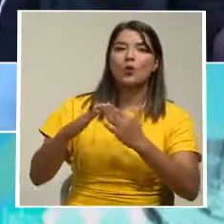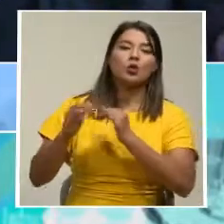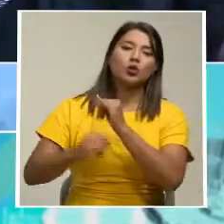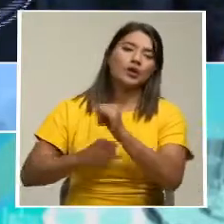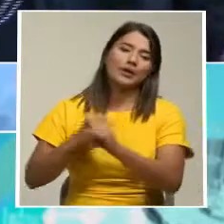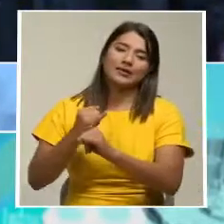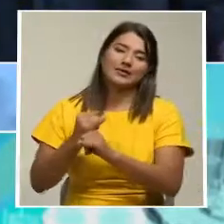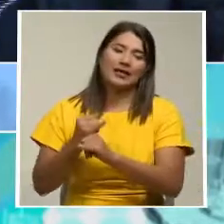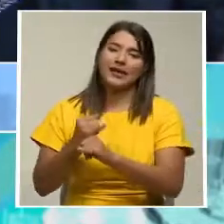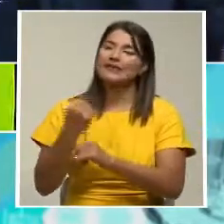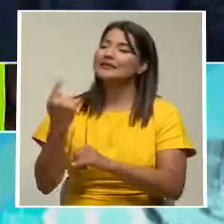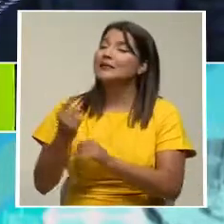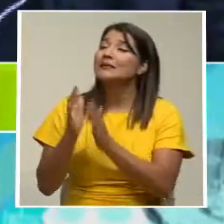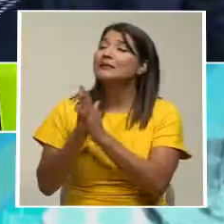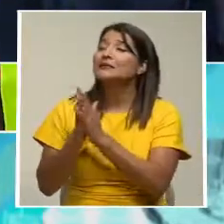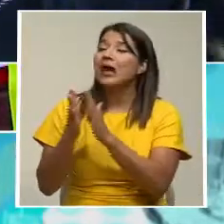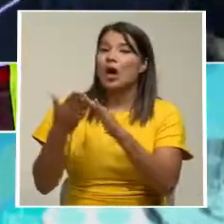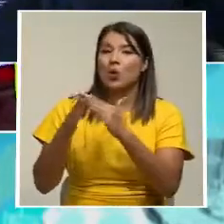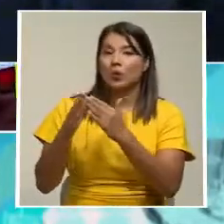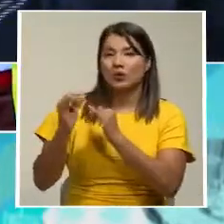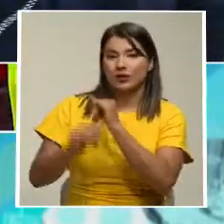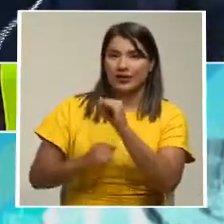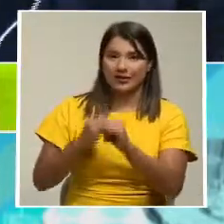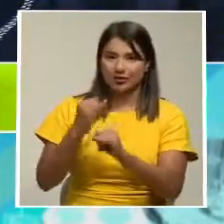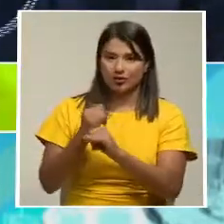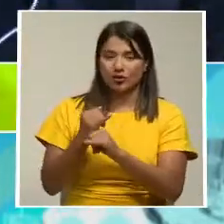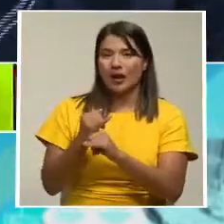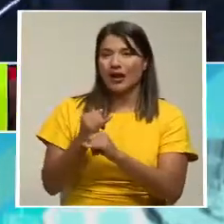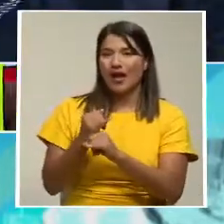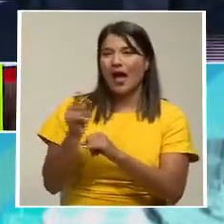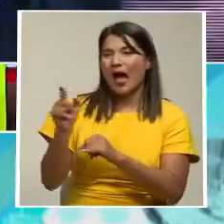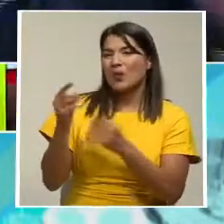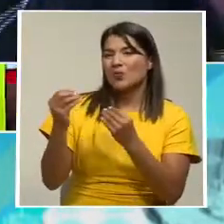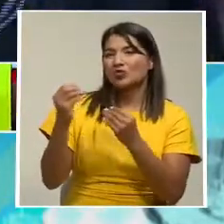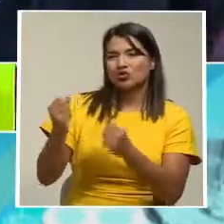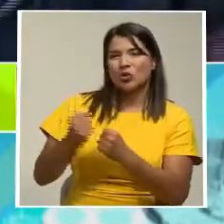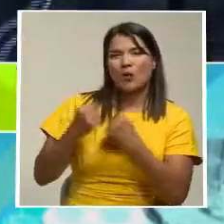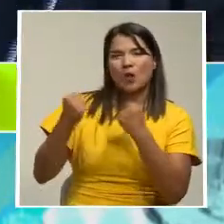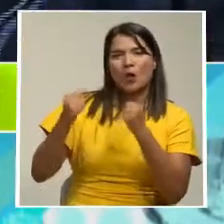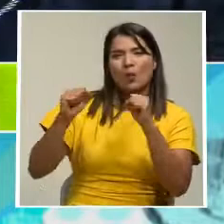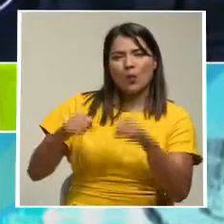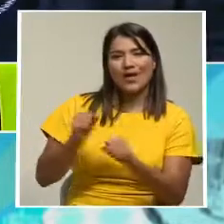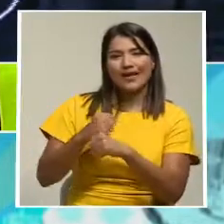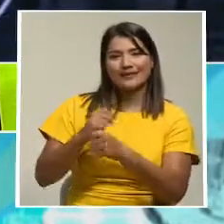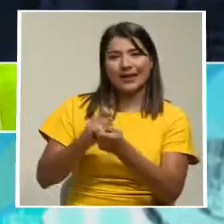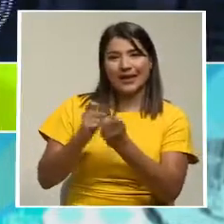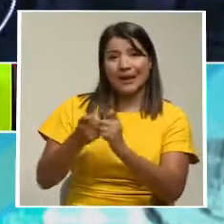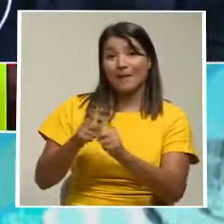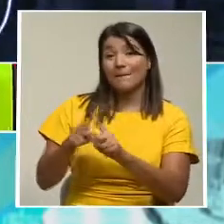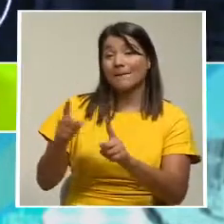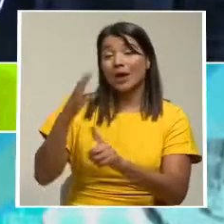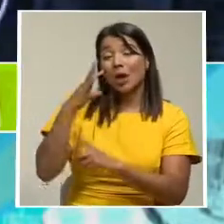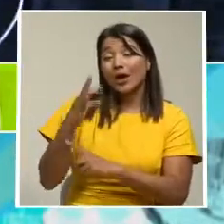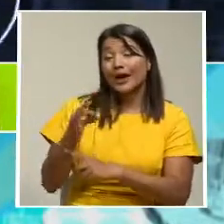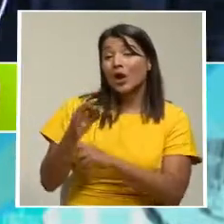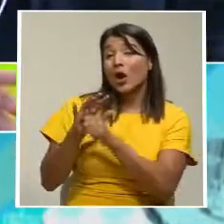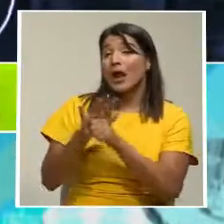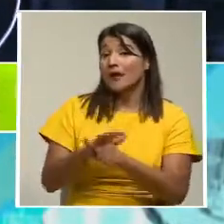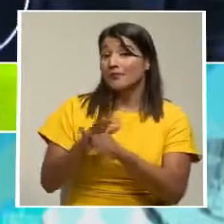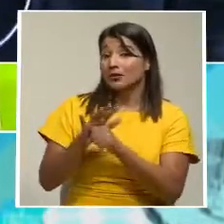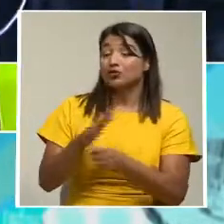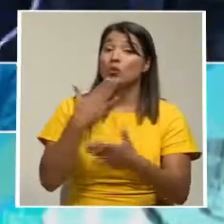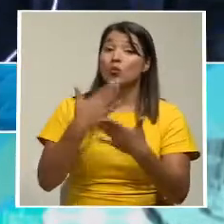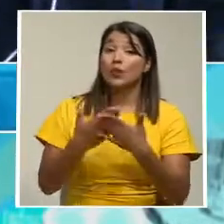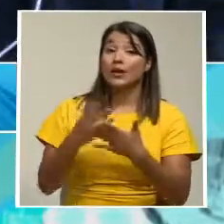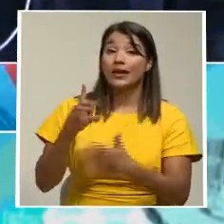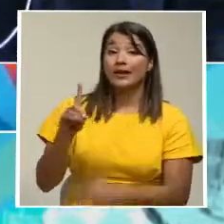apelamos a la comunidad internacional, ¿no? Como que fuera ahí un ente superpoderoso que puede hacer cambio en nuestros países. Pero yo creo que las presiones sí funcionan. Daniel